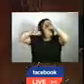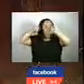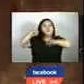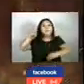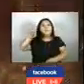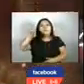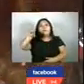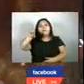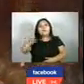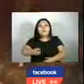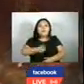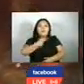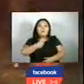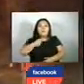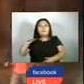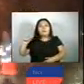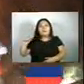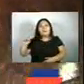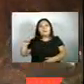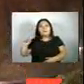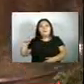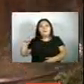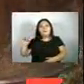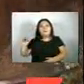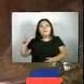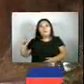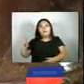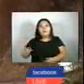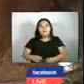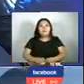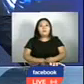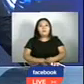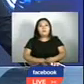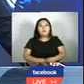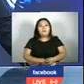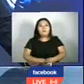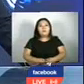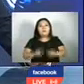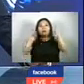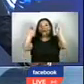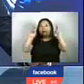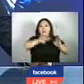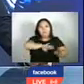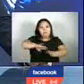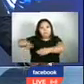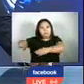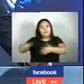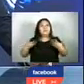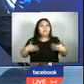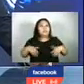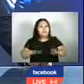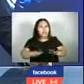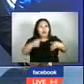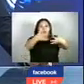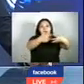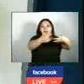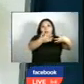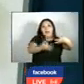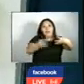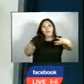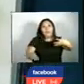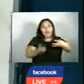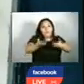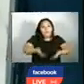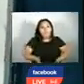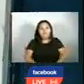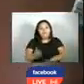José Delgado, Aldair Tadeo, Noticiero Hechos. Cambiamos de tema y ante la entrada en vigencia de la ley Nacer con Cariño,